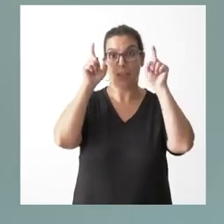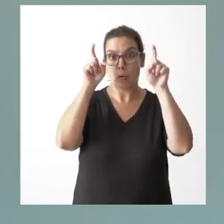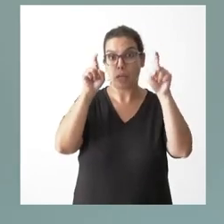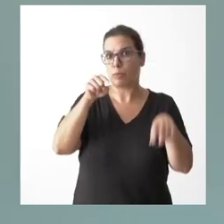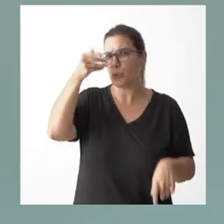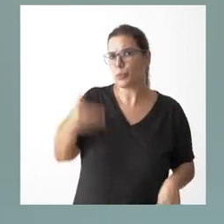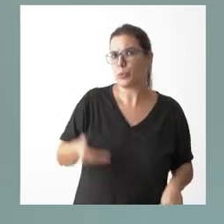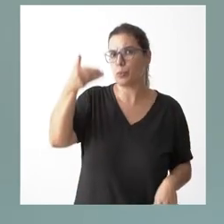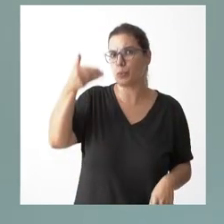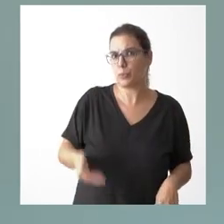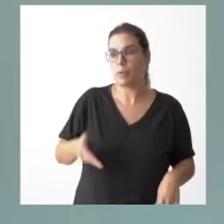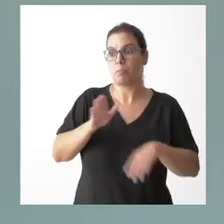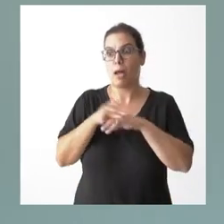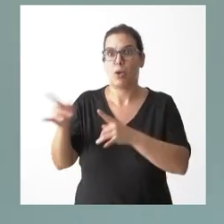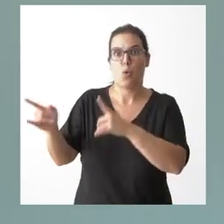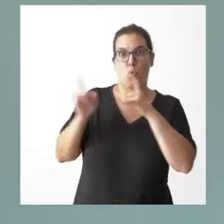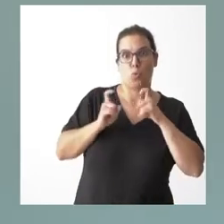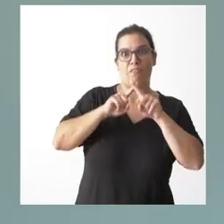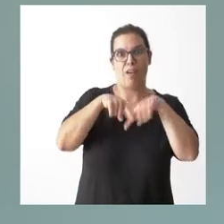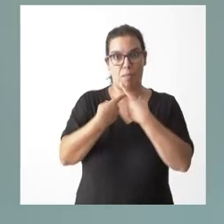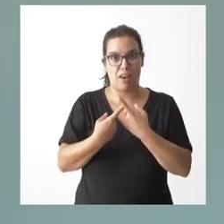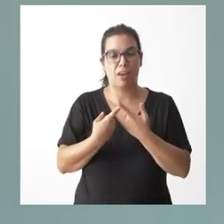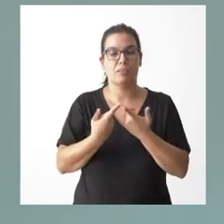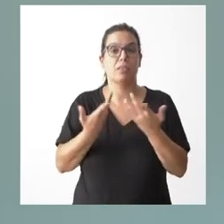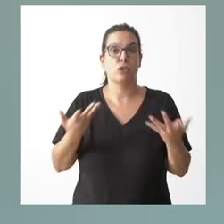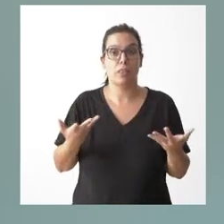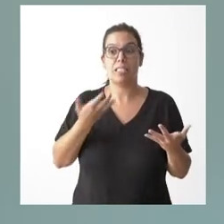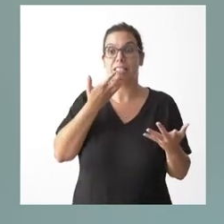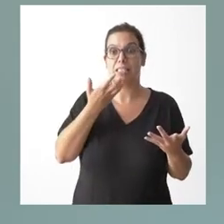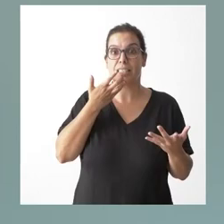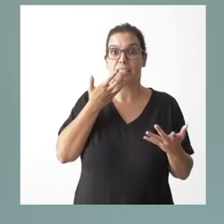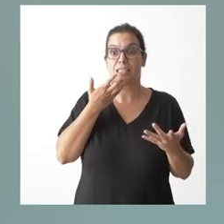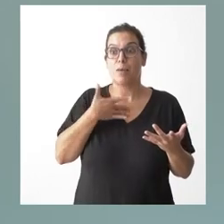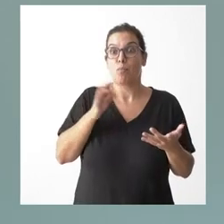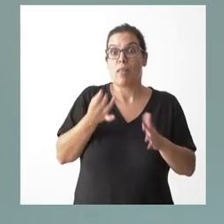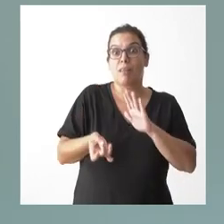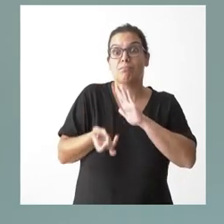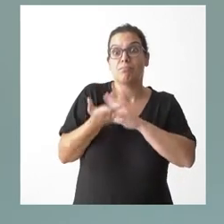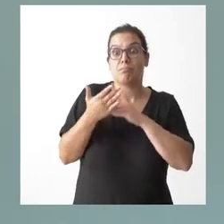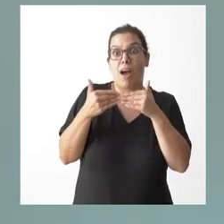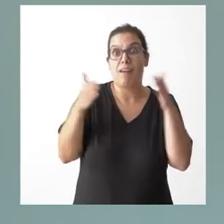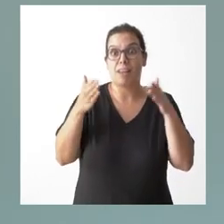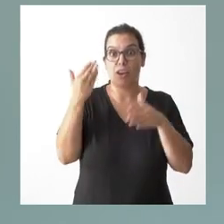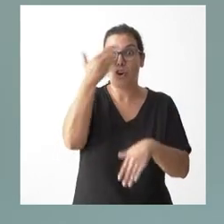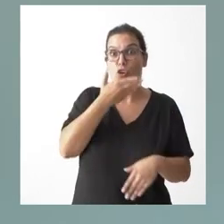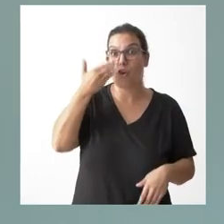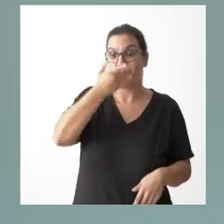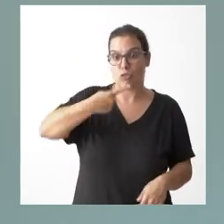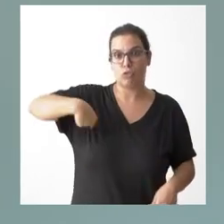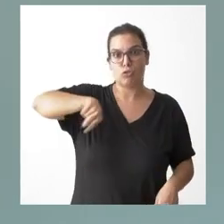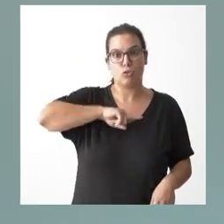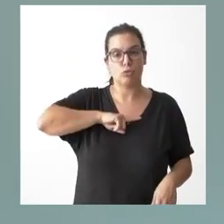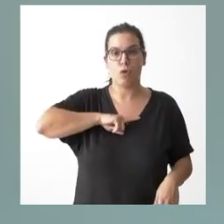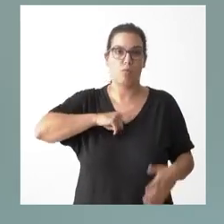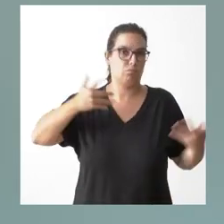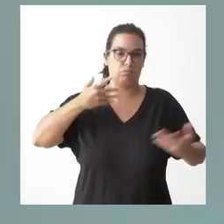elemento fundamental de atracción de familias y allá donde haya la posibilidad de abrir el centro por parte de la Junta de Castilla y León,